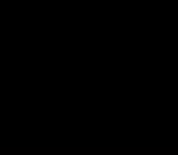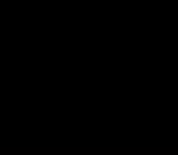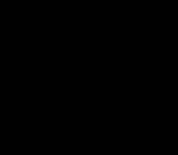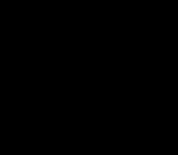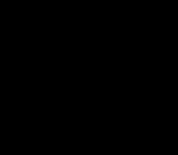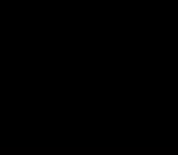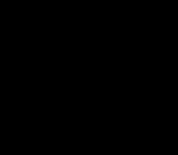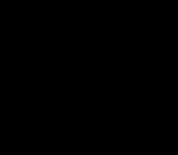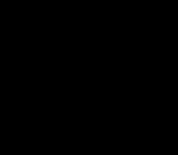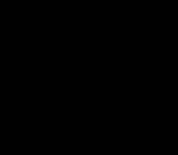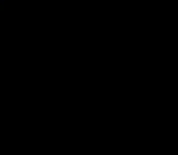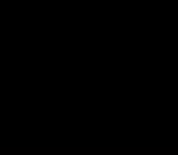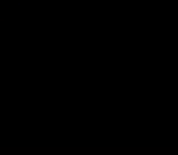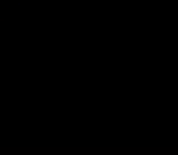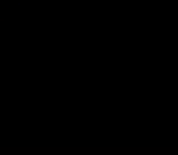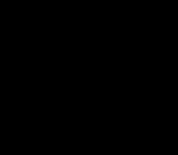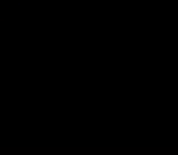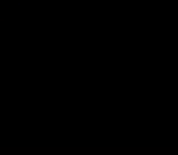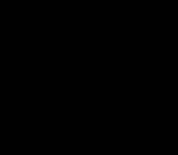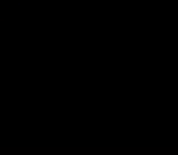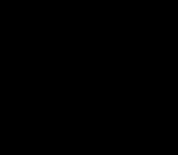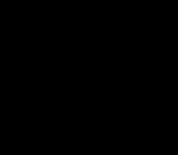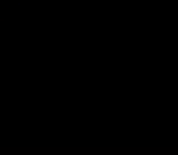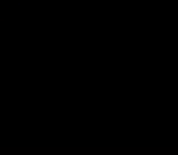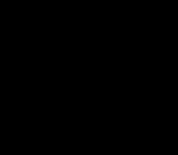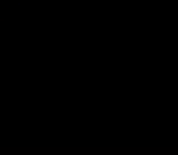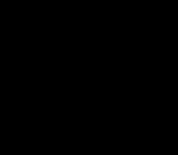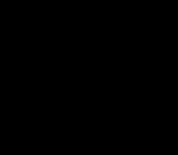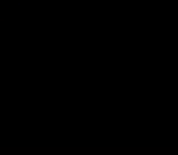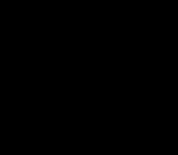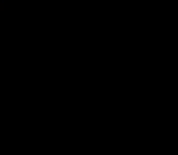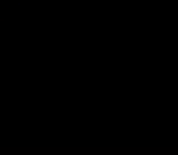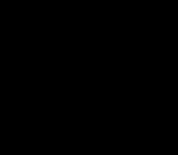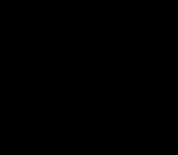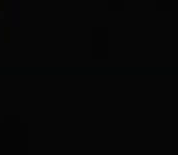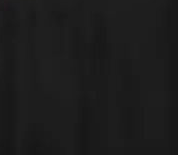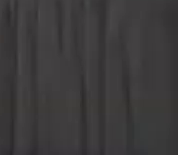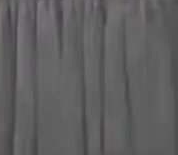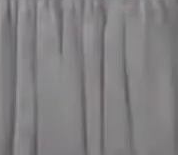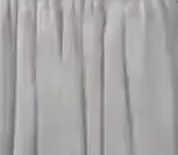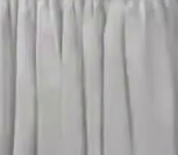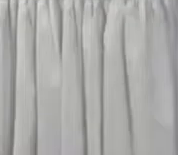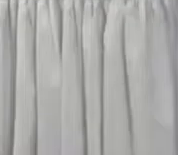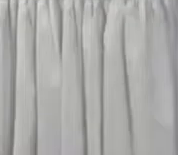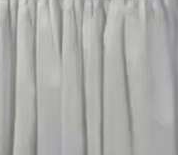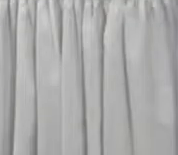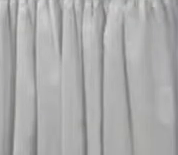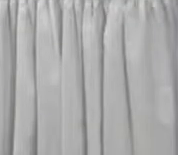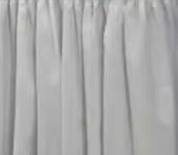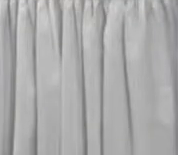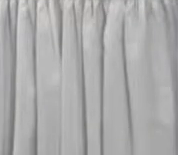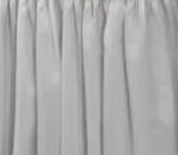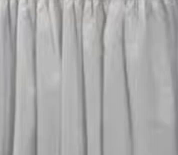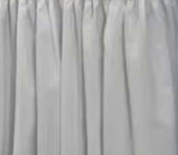Sí. Whomever, if you want to sí. Stay, you want to go, whatever you want to do. Deme un segundito.